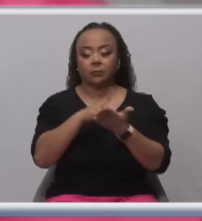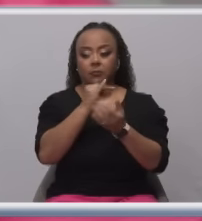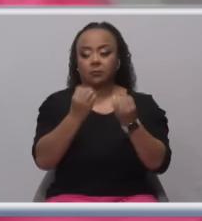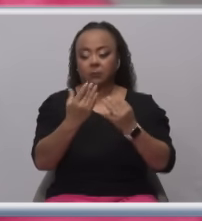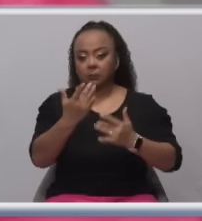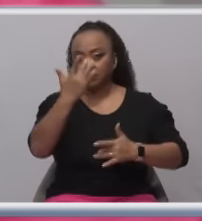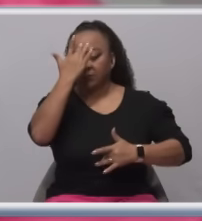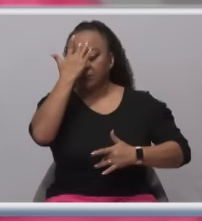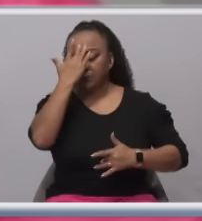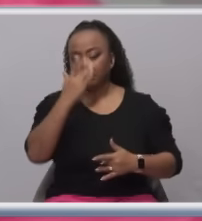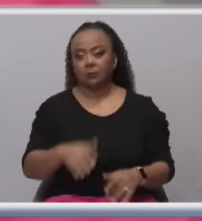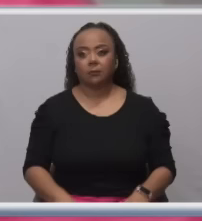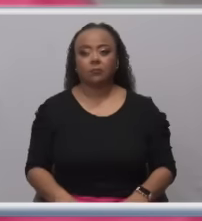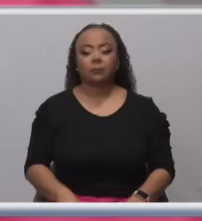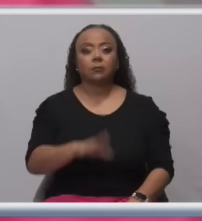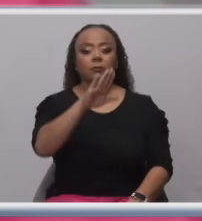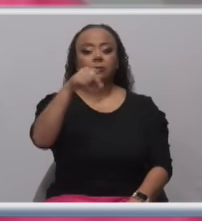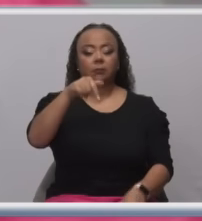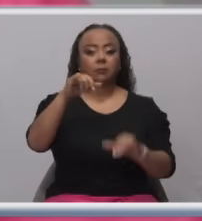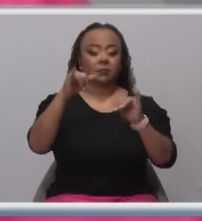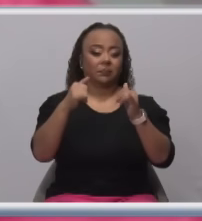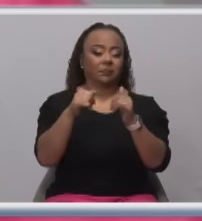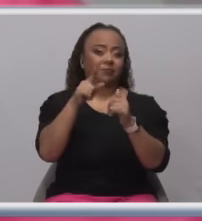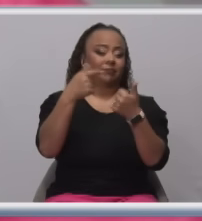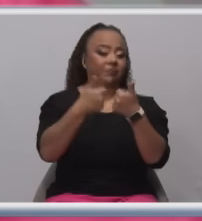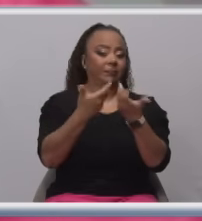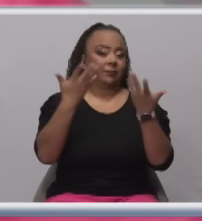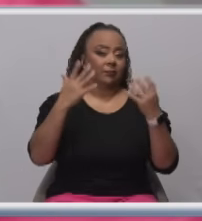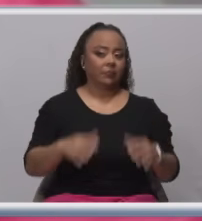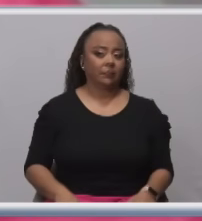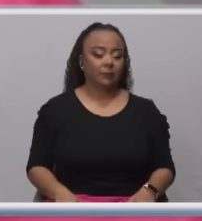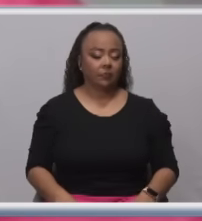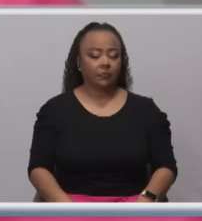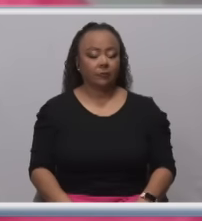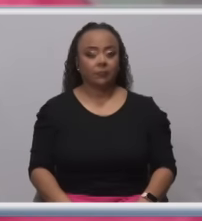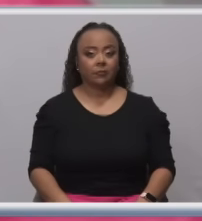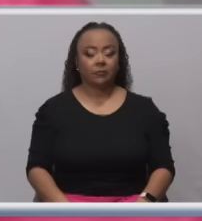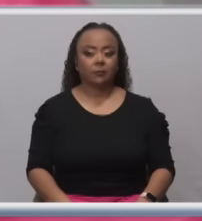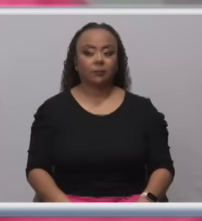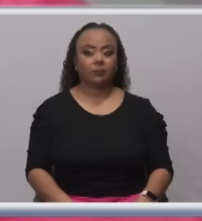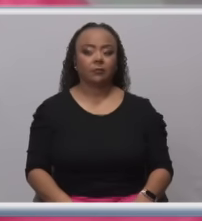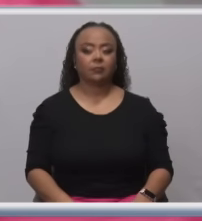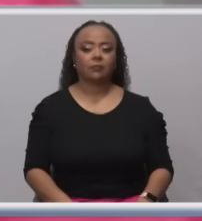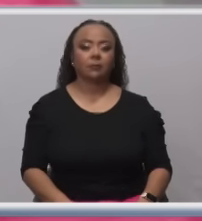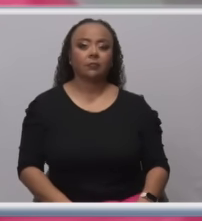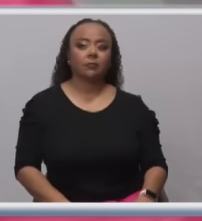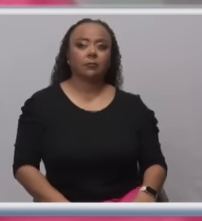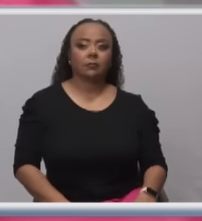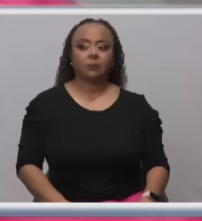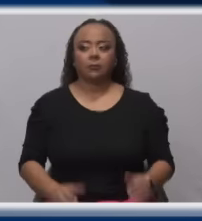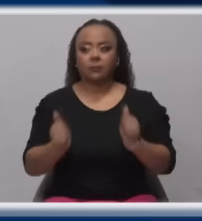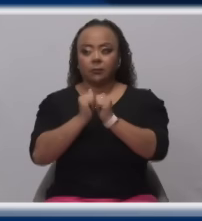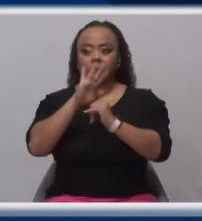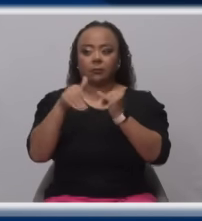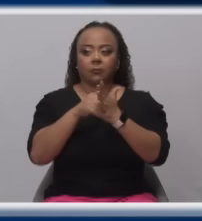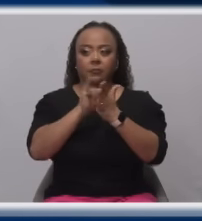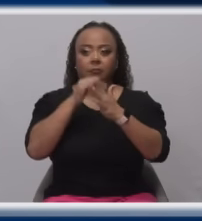enfermaron del estómago imaginen lo que es jugar un partido así con con eso Bueno con todos esos